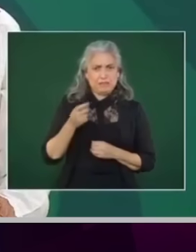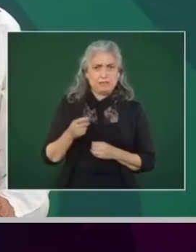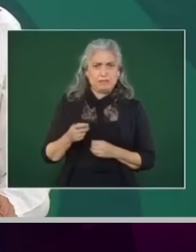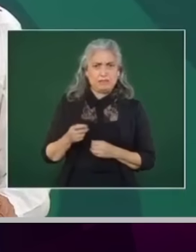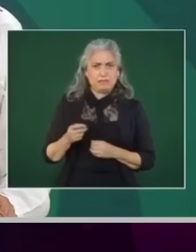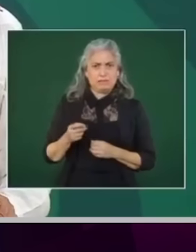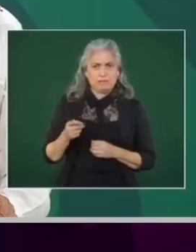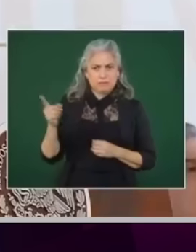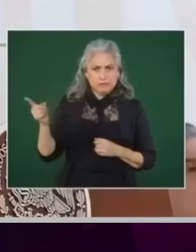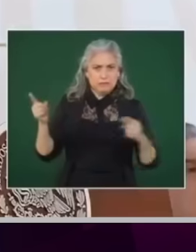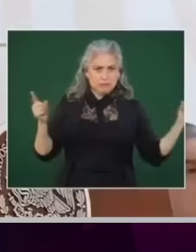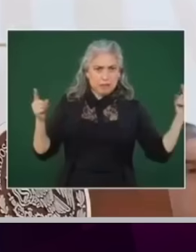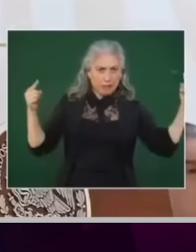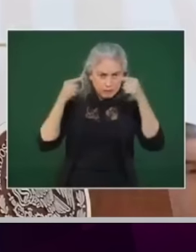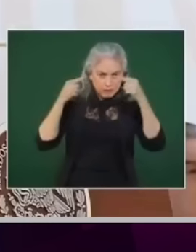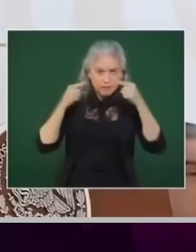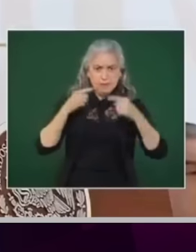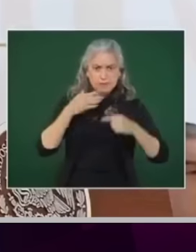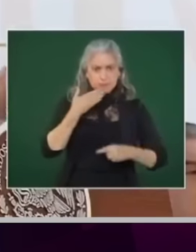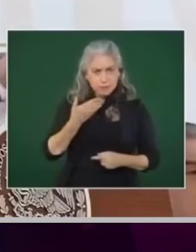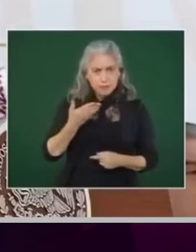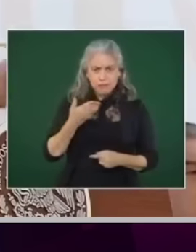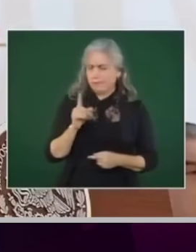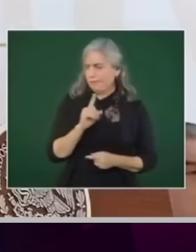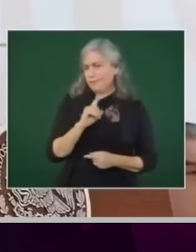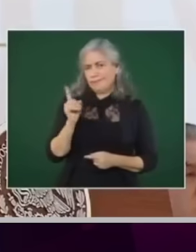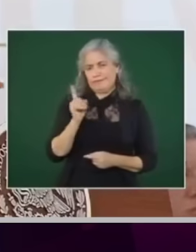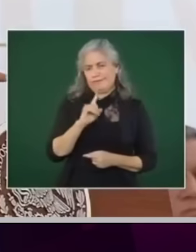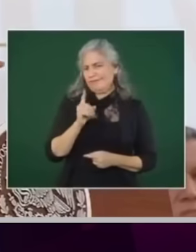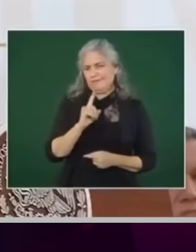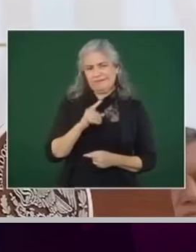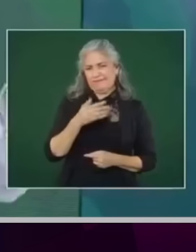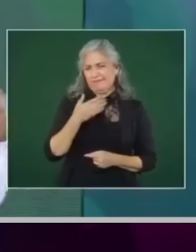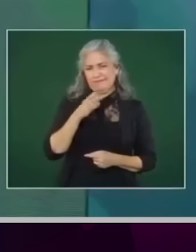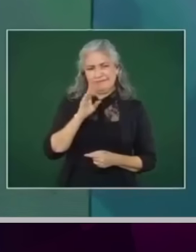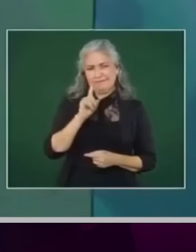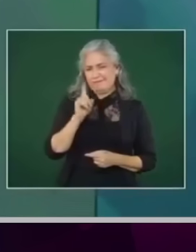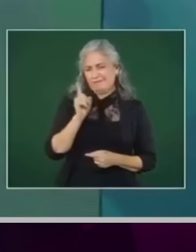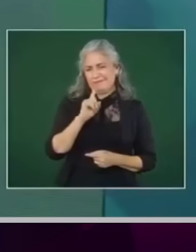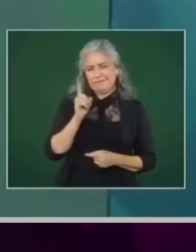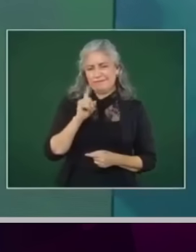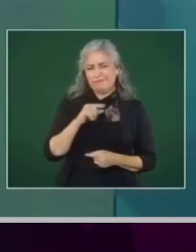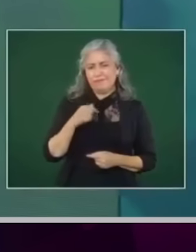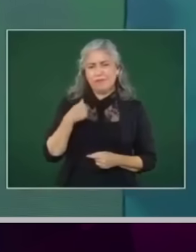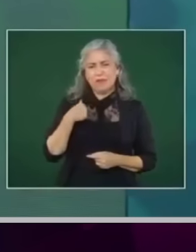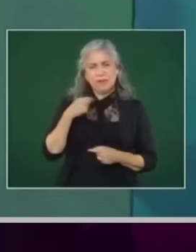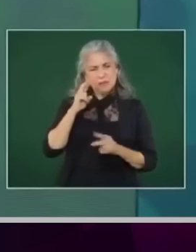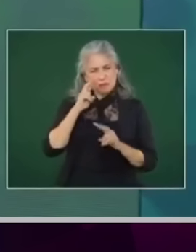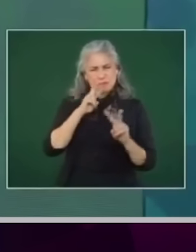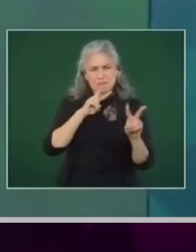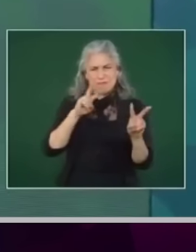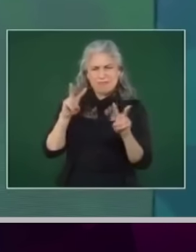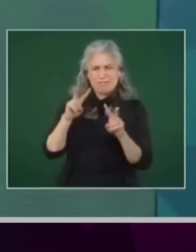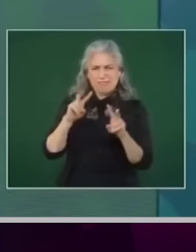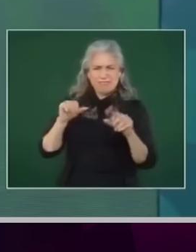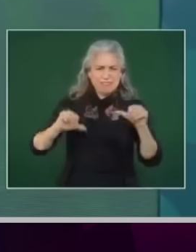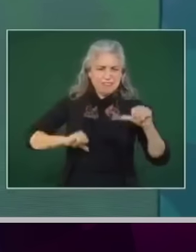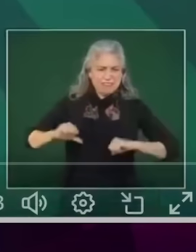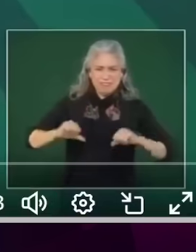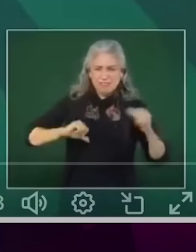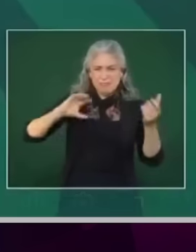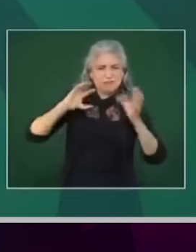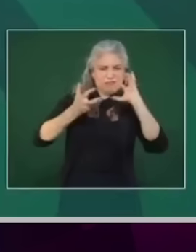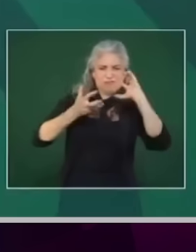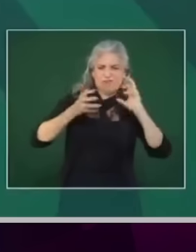la opción. Yo cuando veo actos así violentos, por ejemplo,